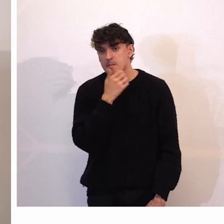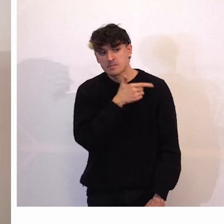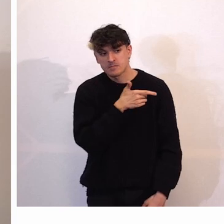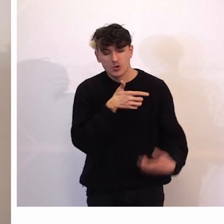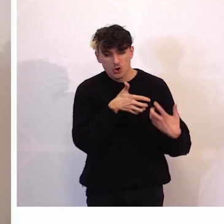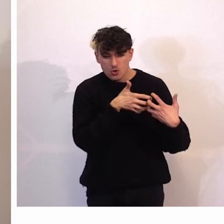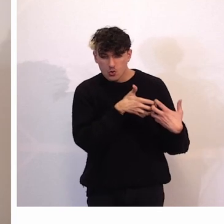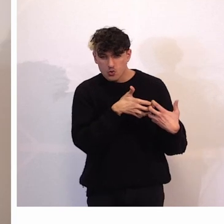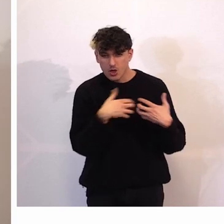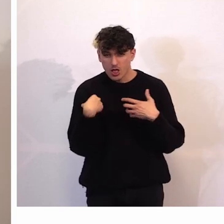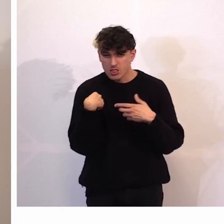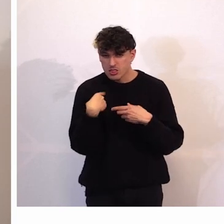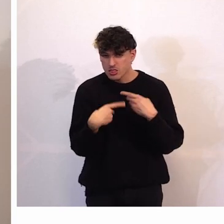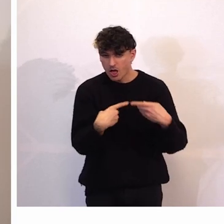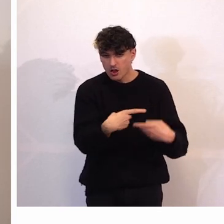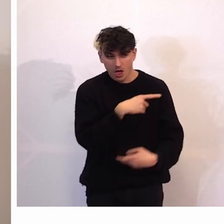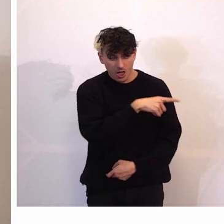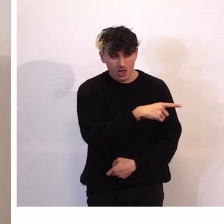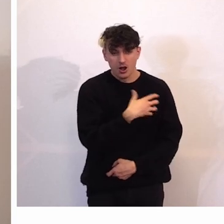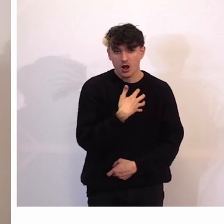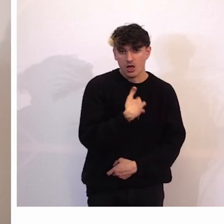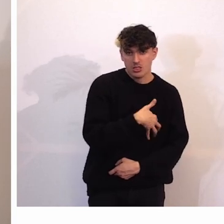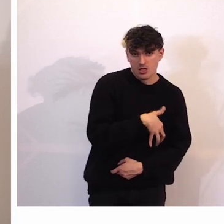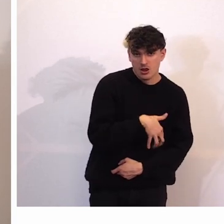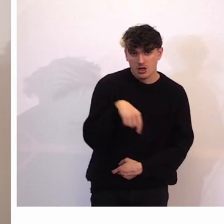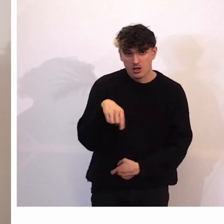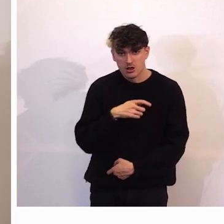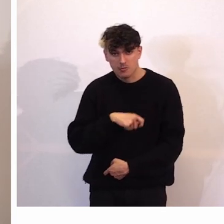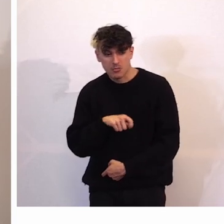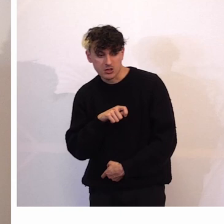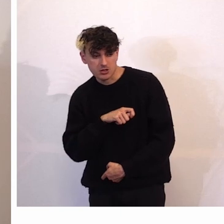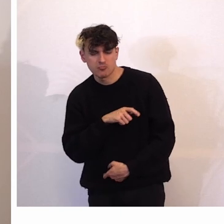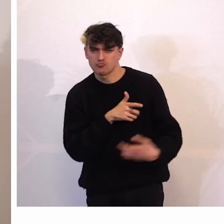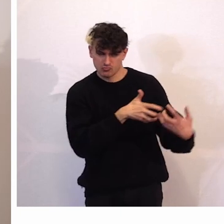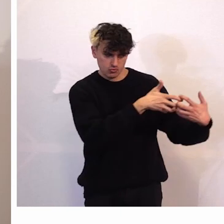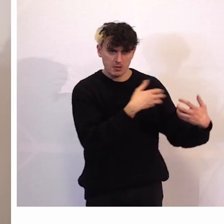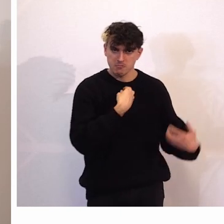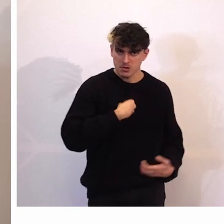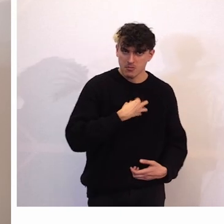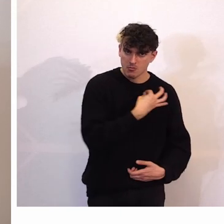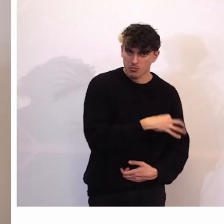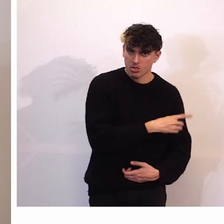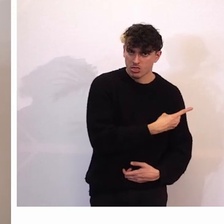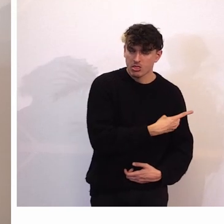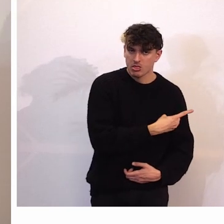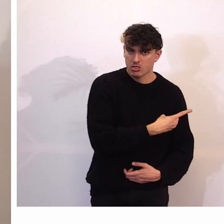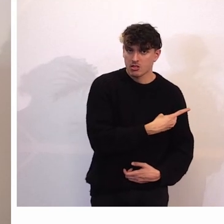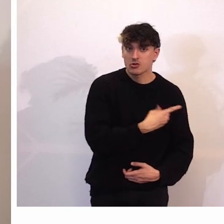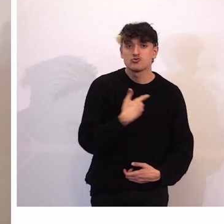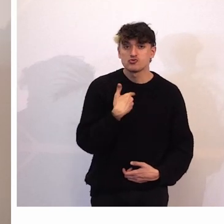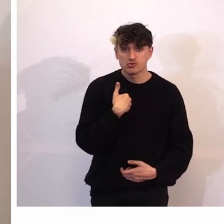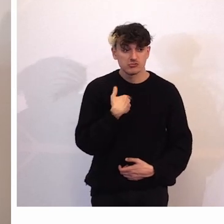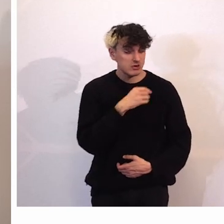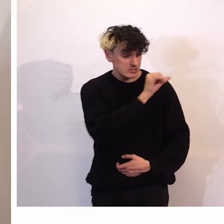diaria en aquel país como nosotros lo hacemos aquí en España. Por lo menos la semana que estuve